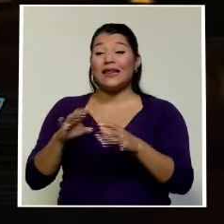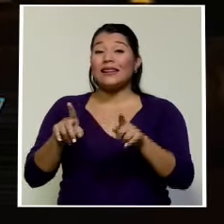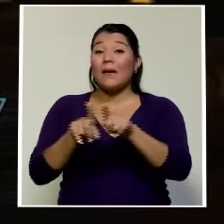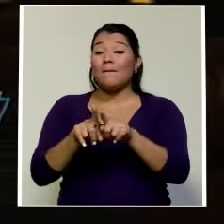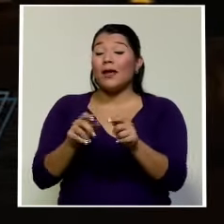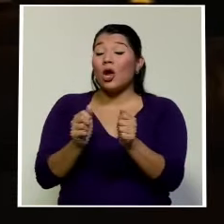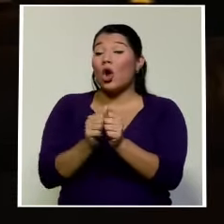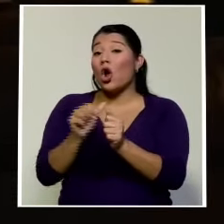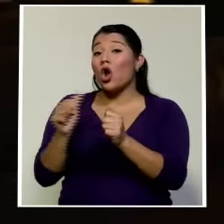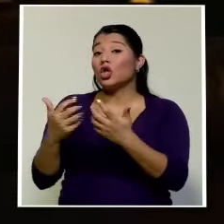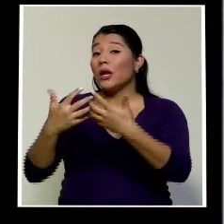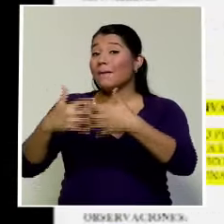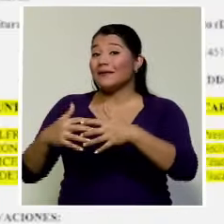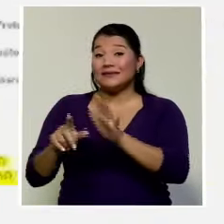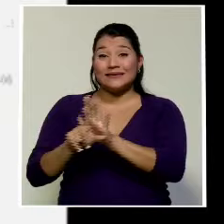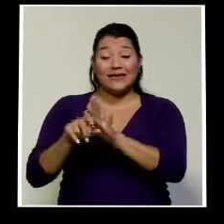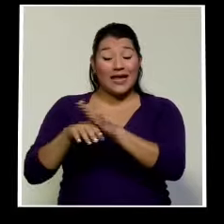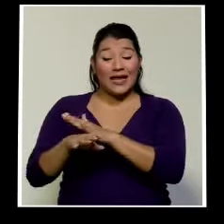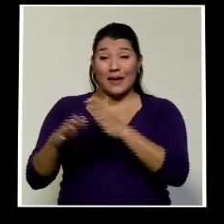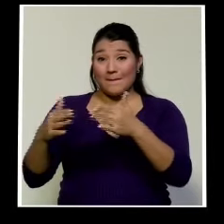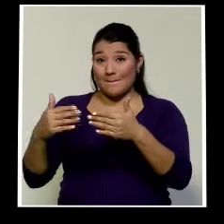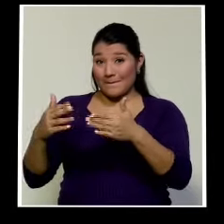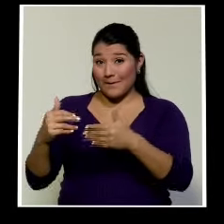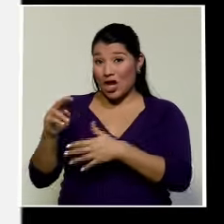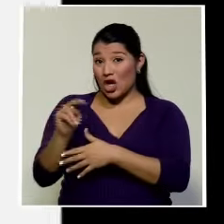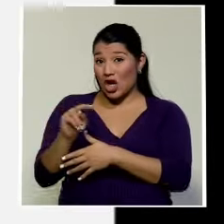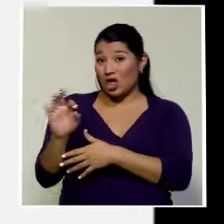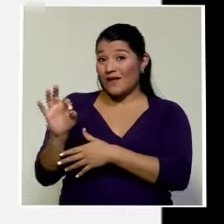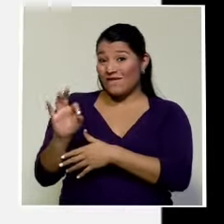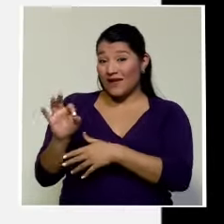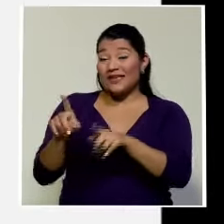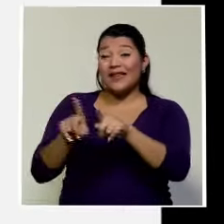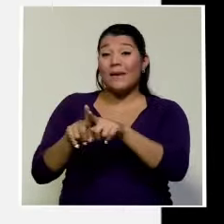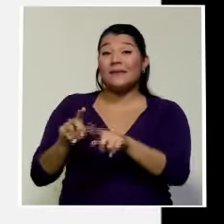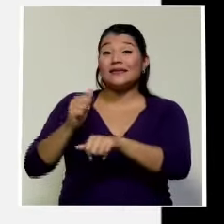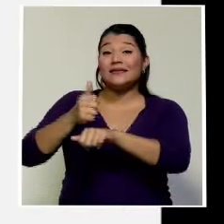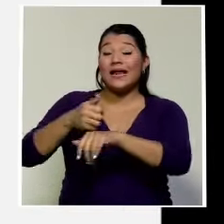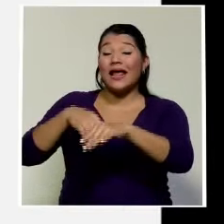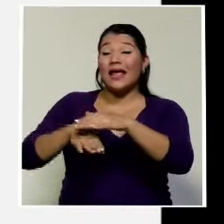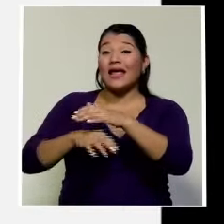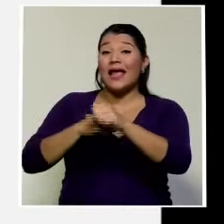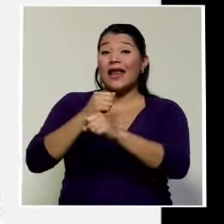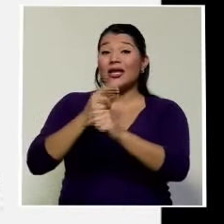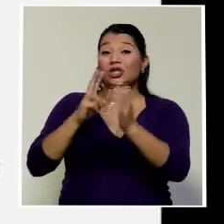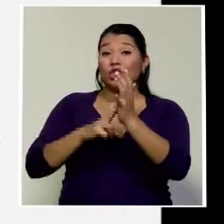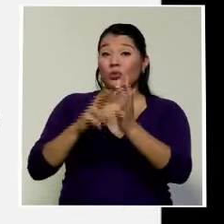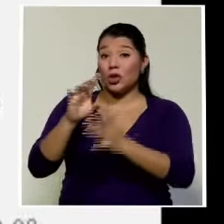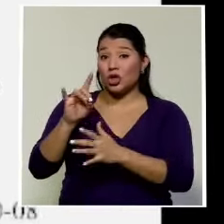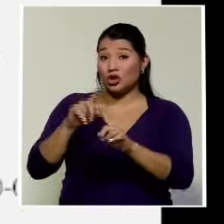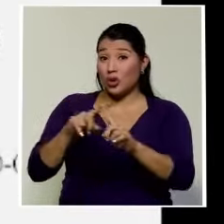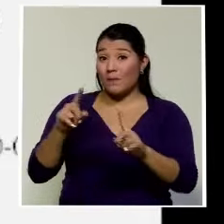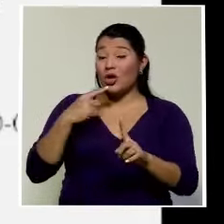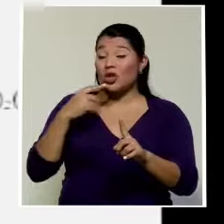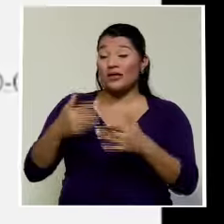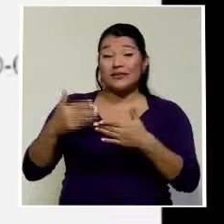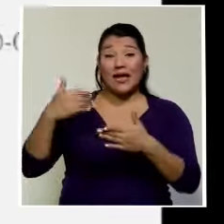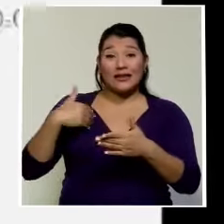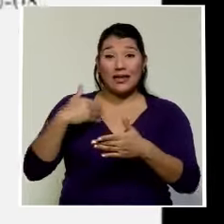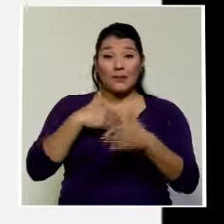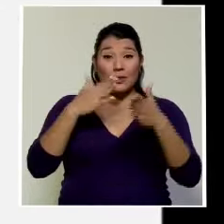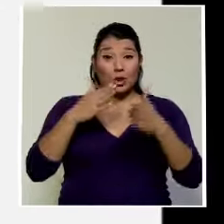empresa offshore panameña, Northern Fields, también creada en el 2008, pero que según el exministro nunca